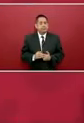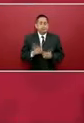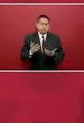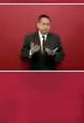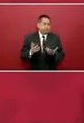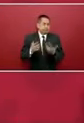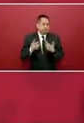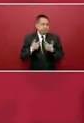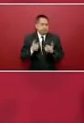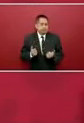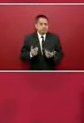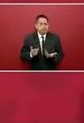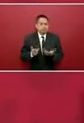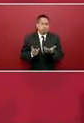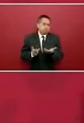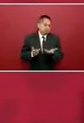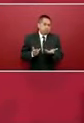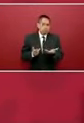Entiendo de que